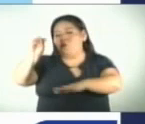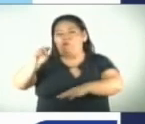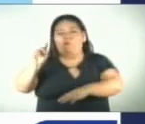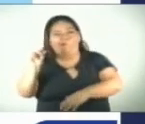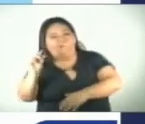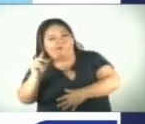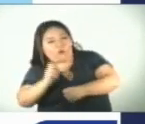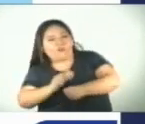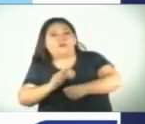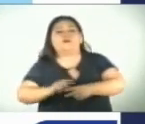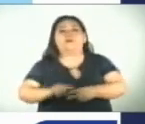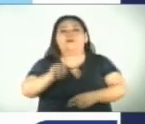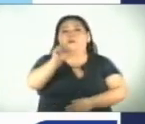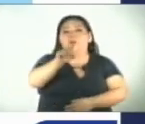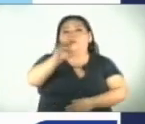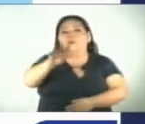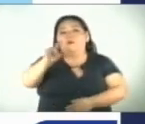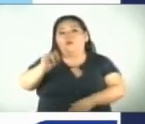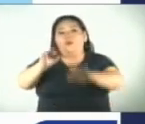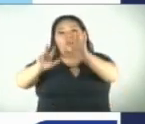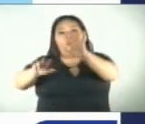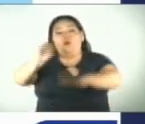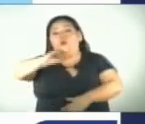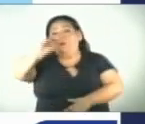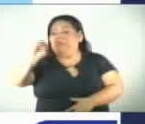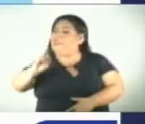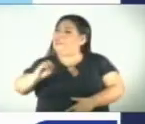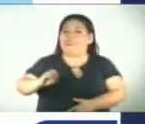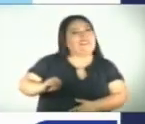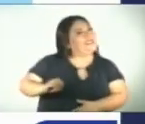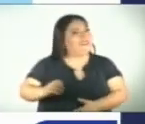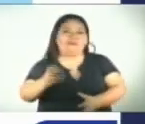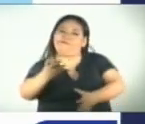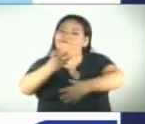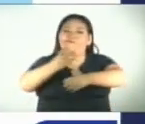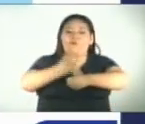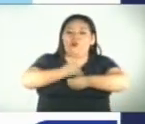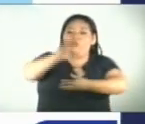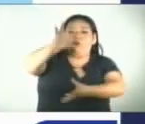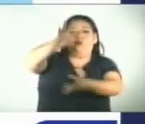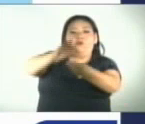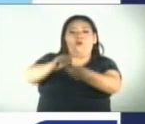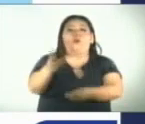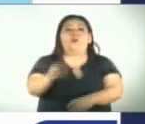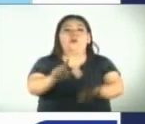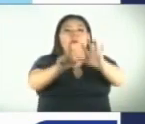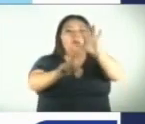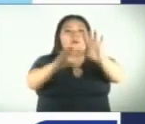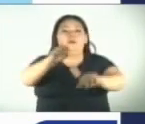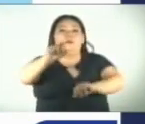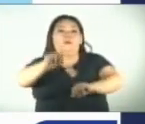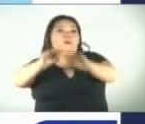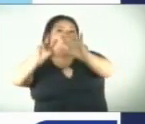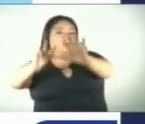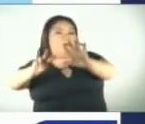el 14.8% de nada de confianza, suman un 60.7%. Solo